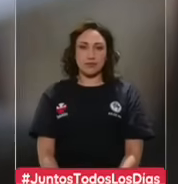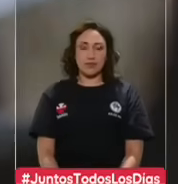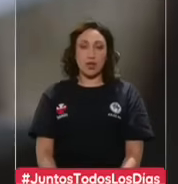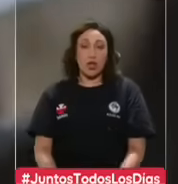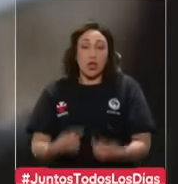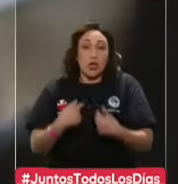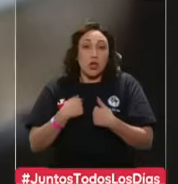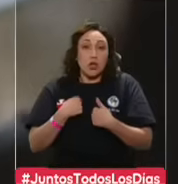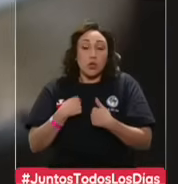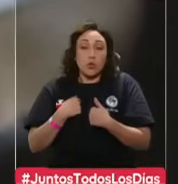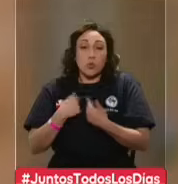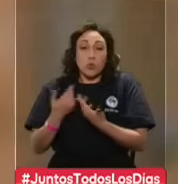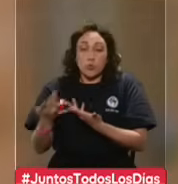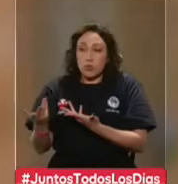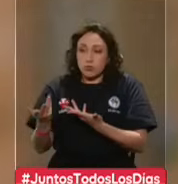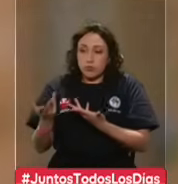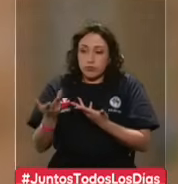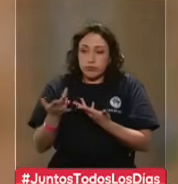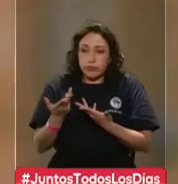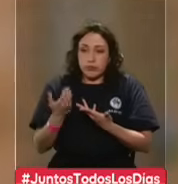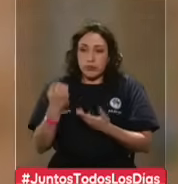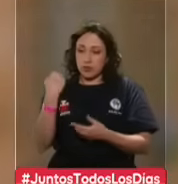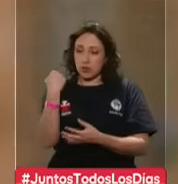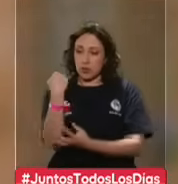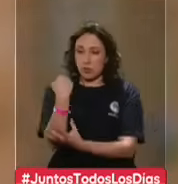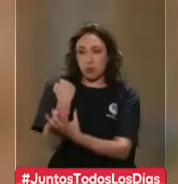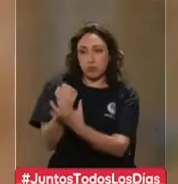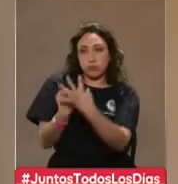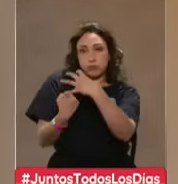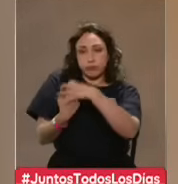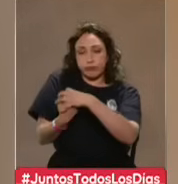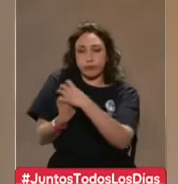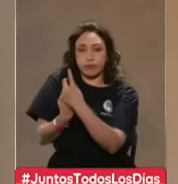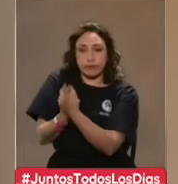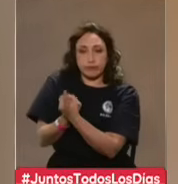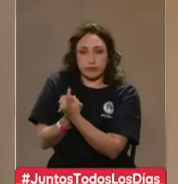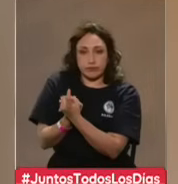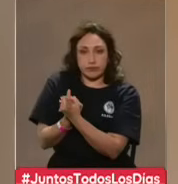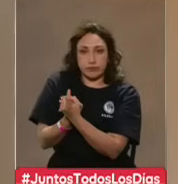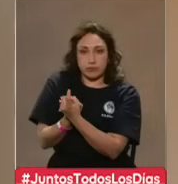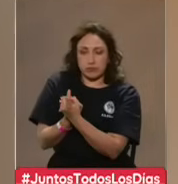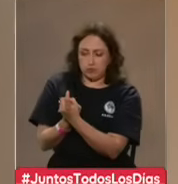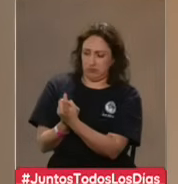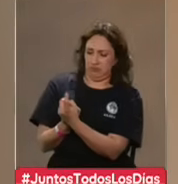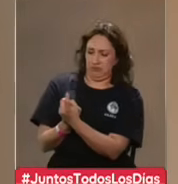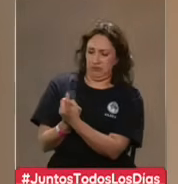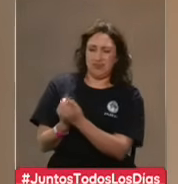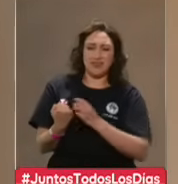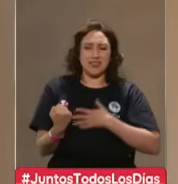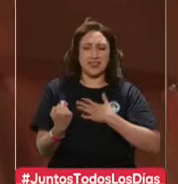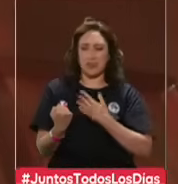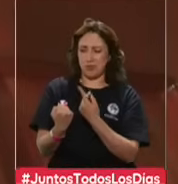Cuando yo recibo esta prótesis por primera vez, era algo tremendamente ajeno a mí.